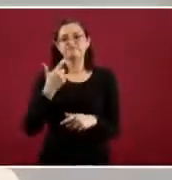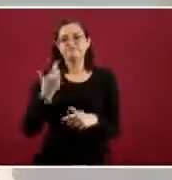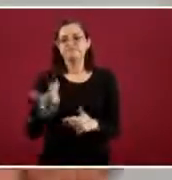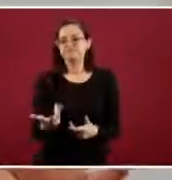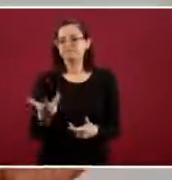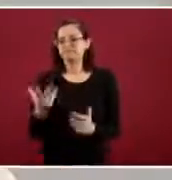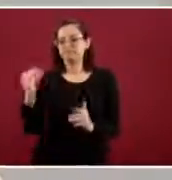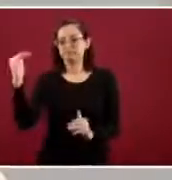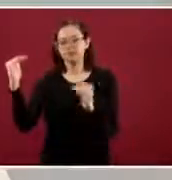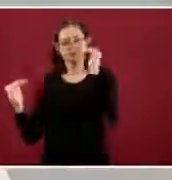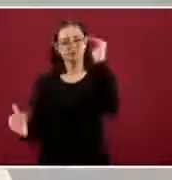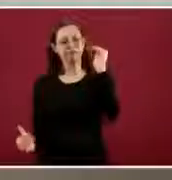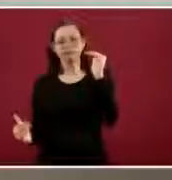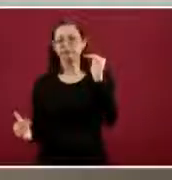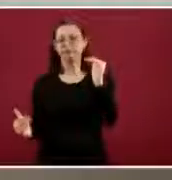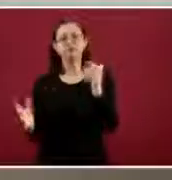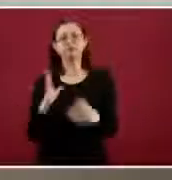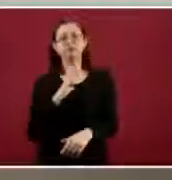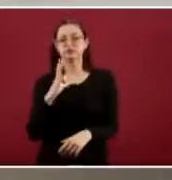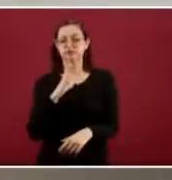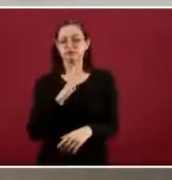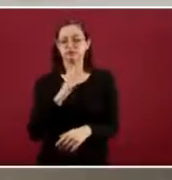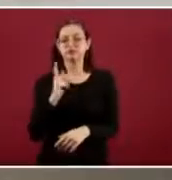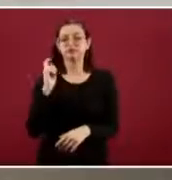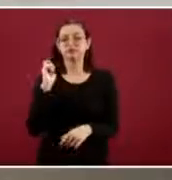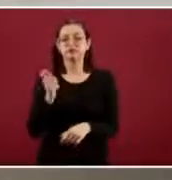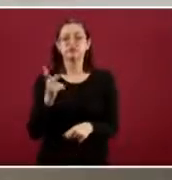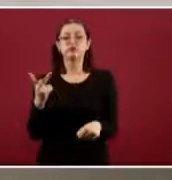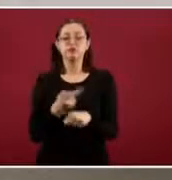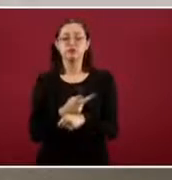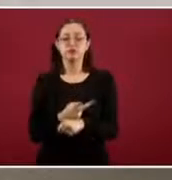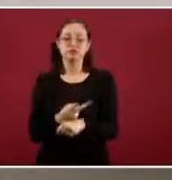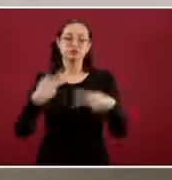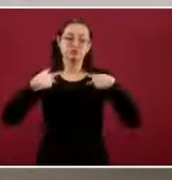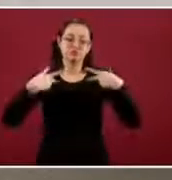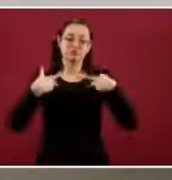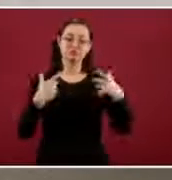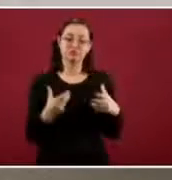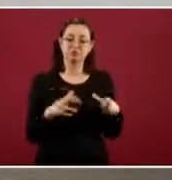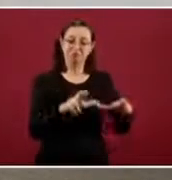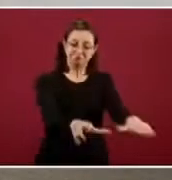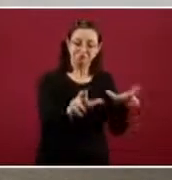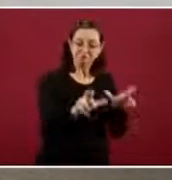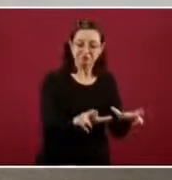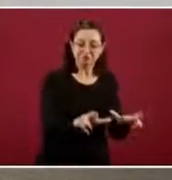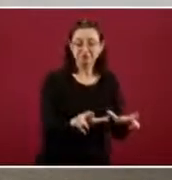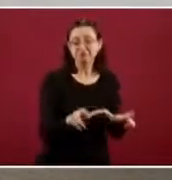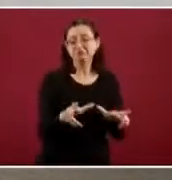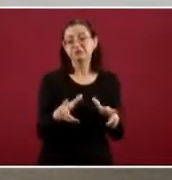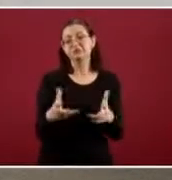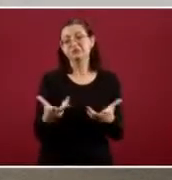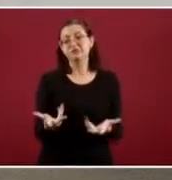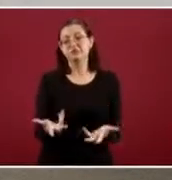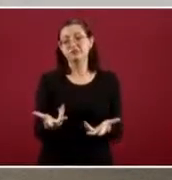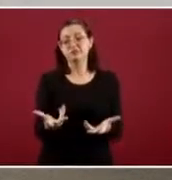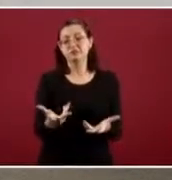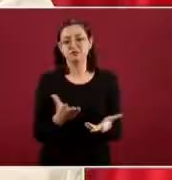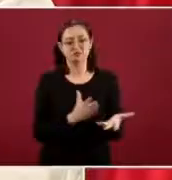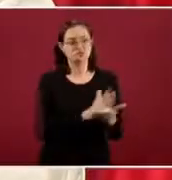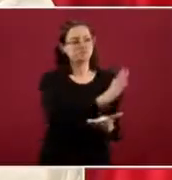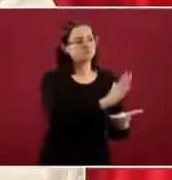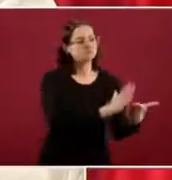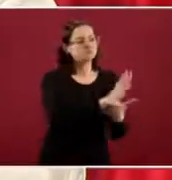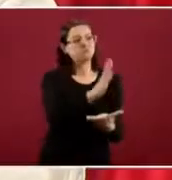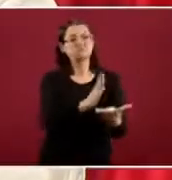polarización social que tiene que ver con la concentración de la riqueza, con la concentración de el acceso a